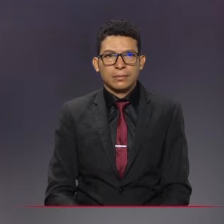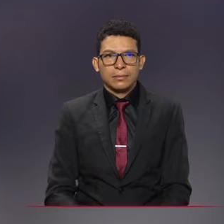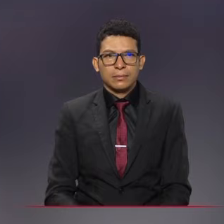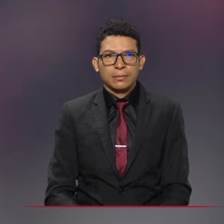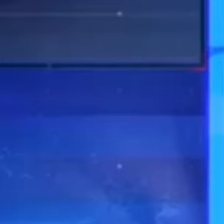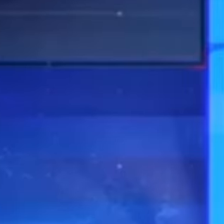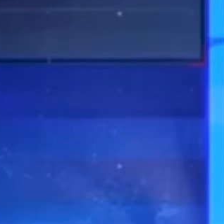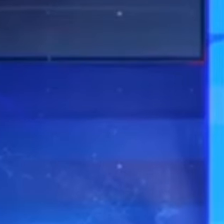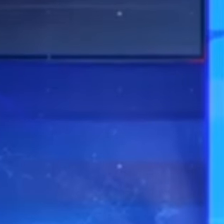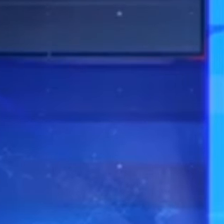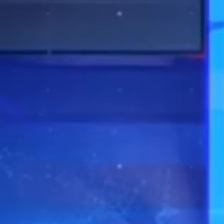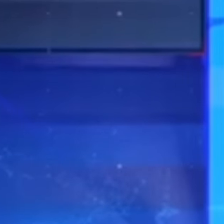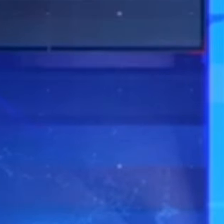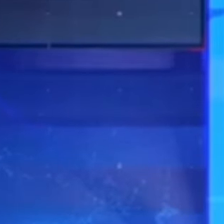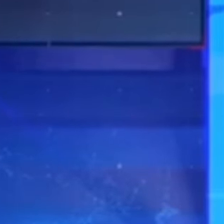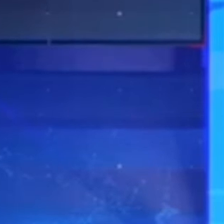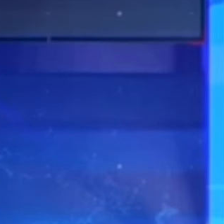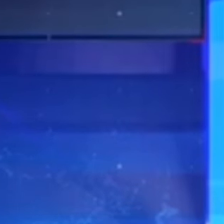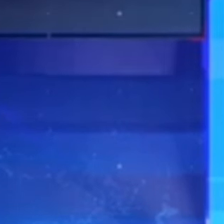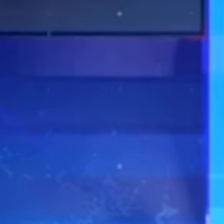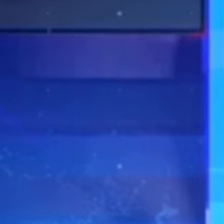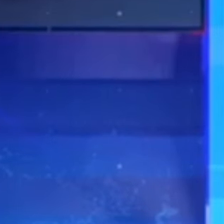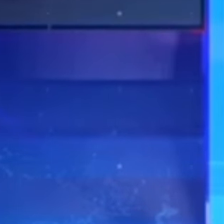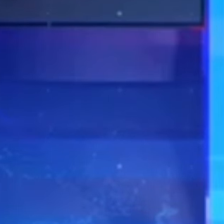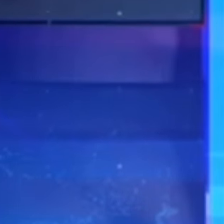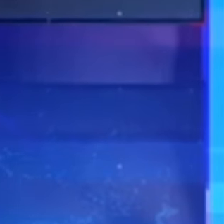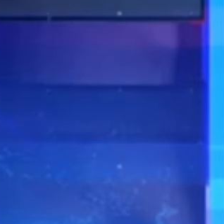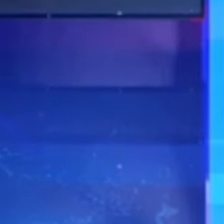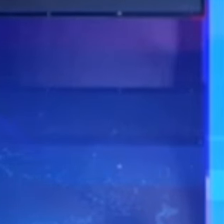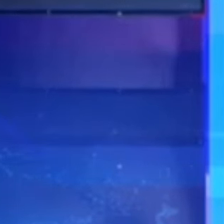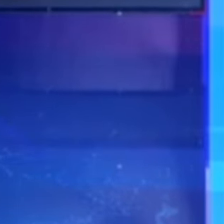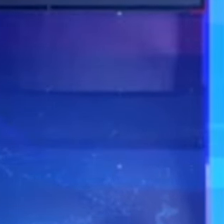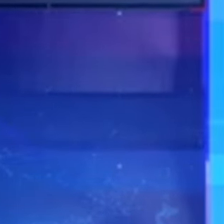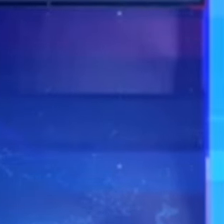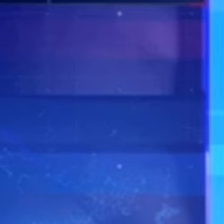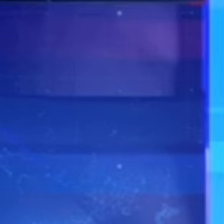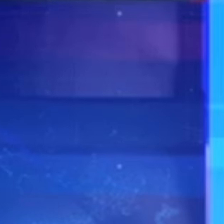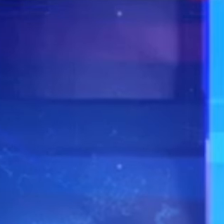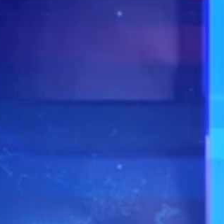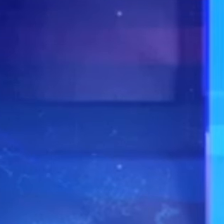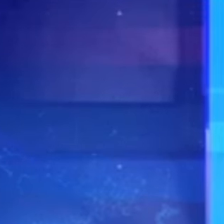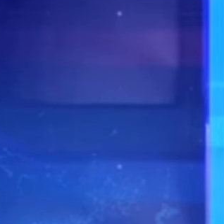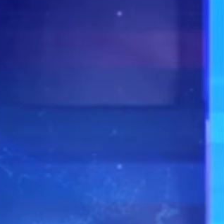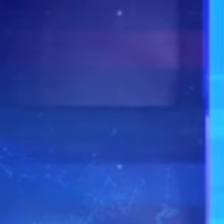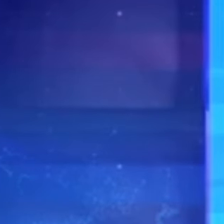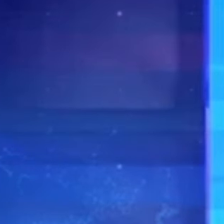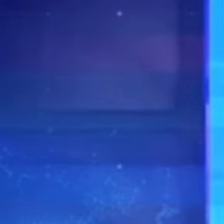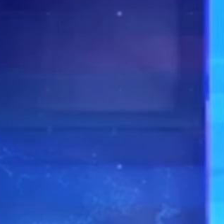Thank you.